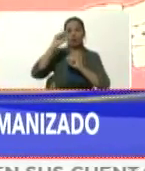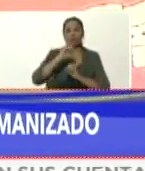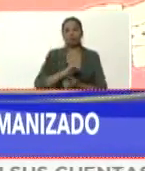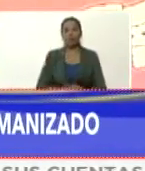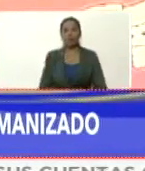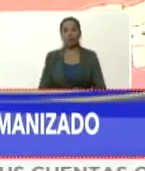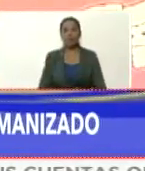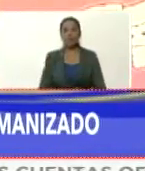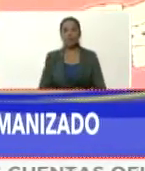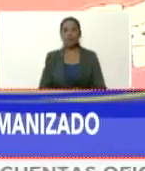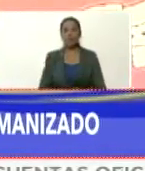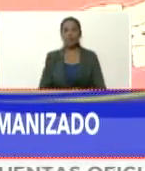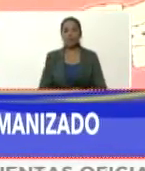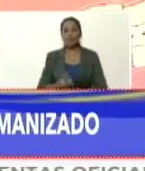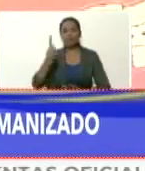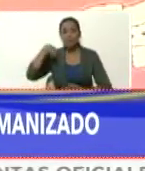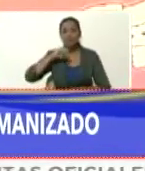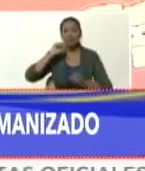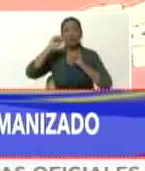que lograrlo.